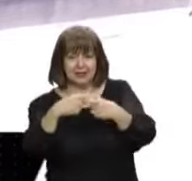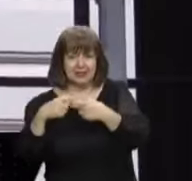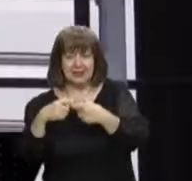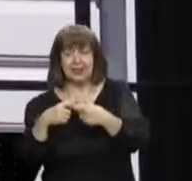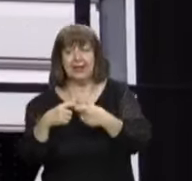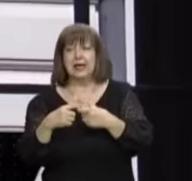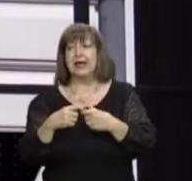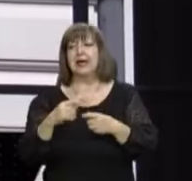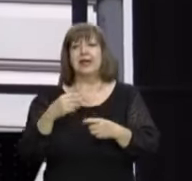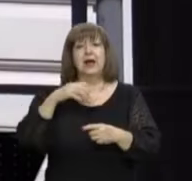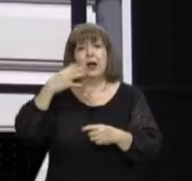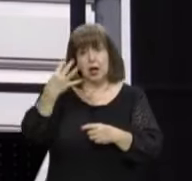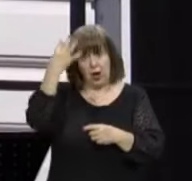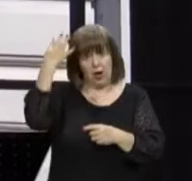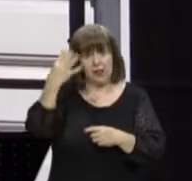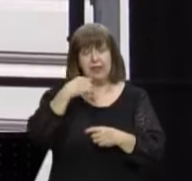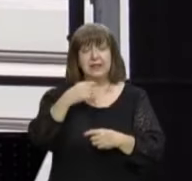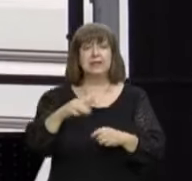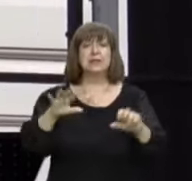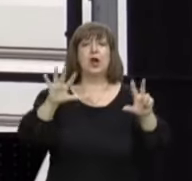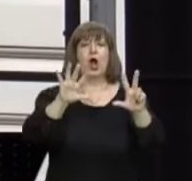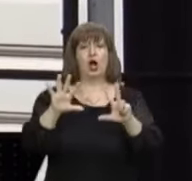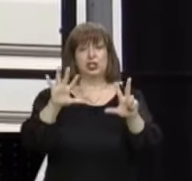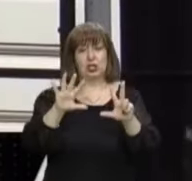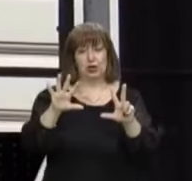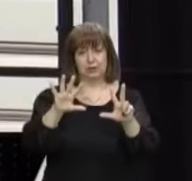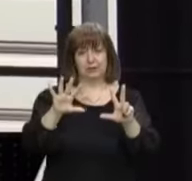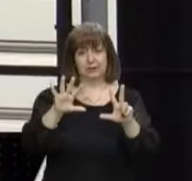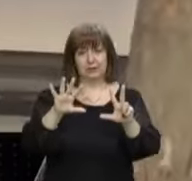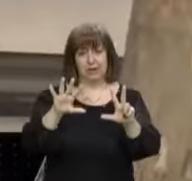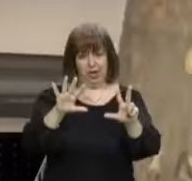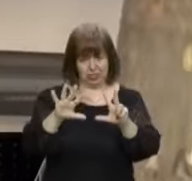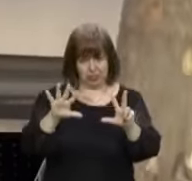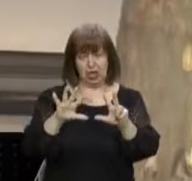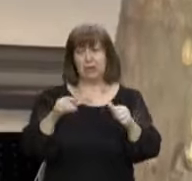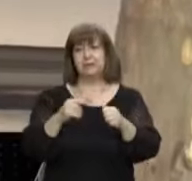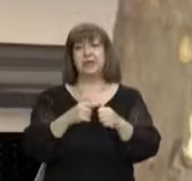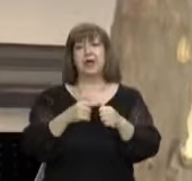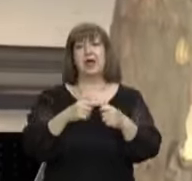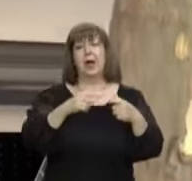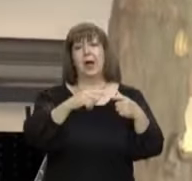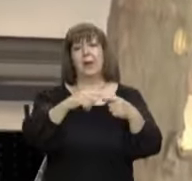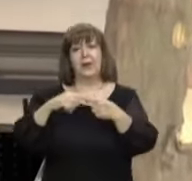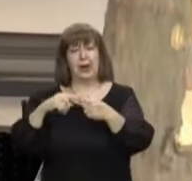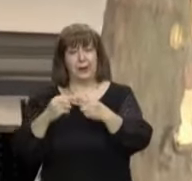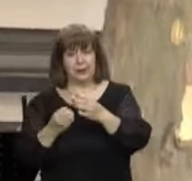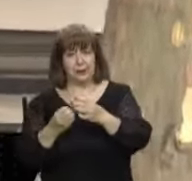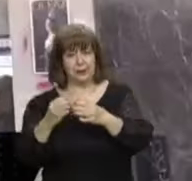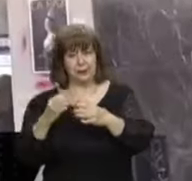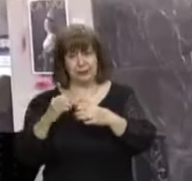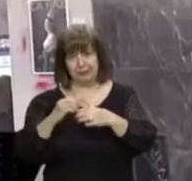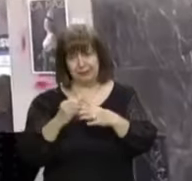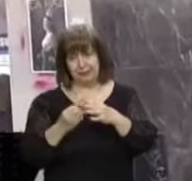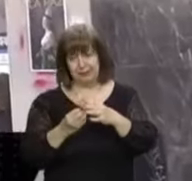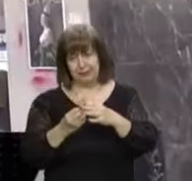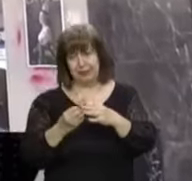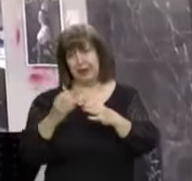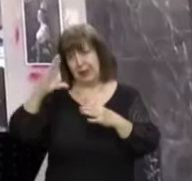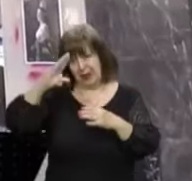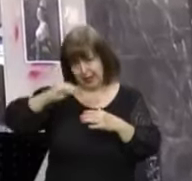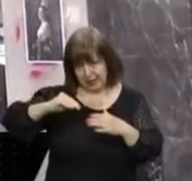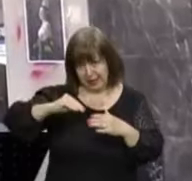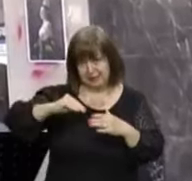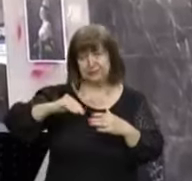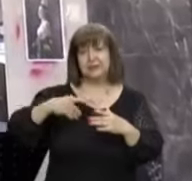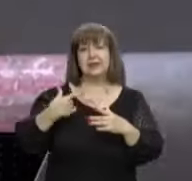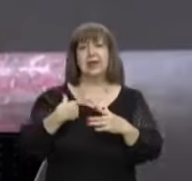Sí. Que se están situados en diferentes lugares. Están los de, claro, Vía Blanca, que están ubicados